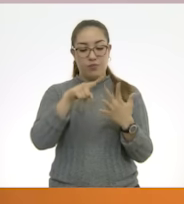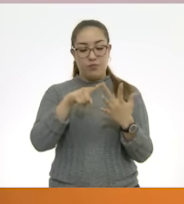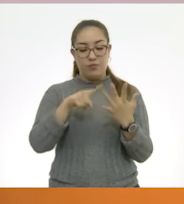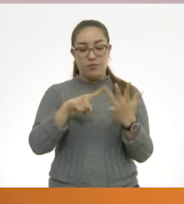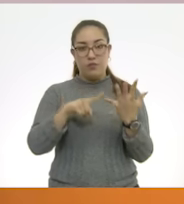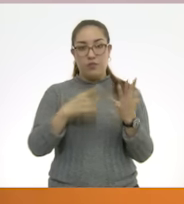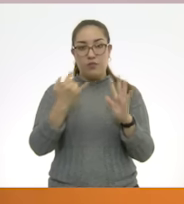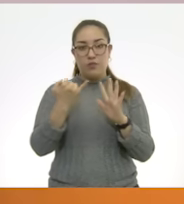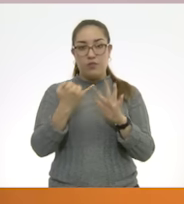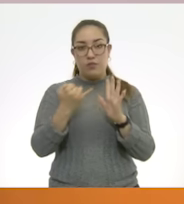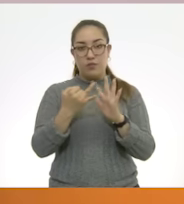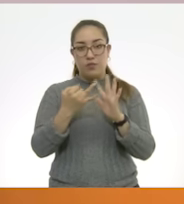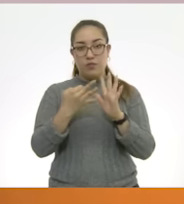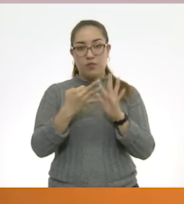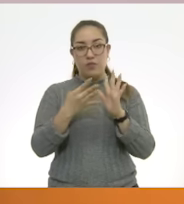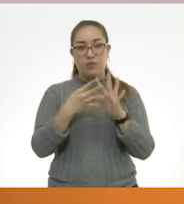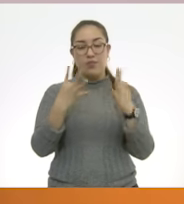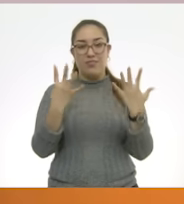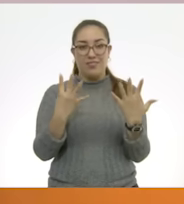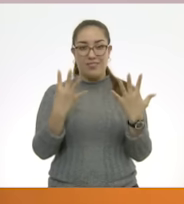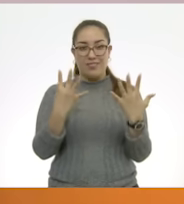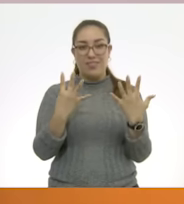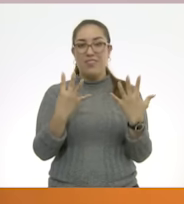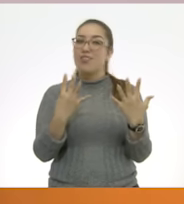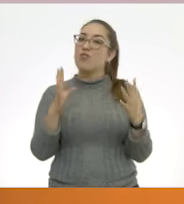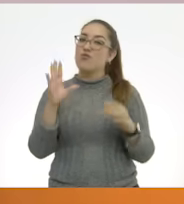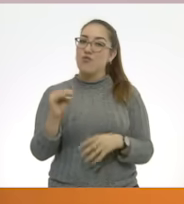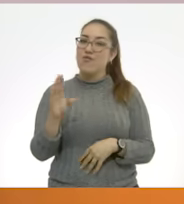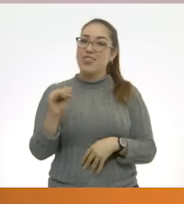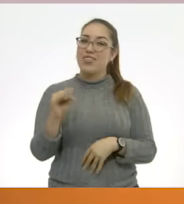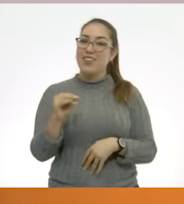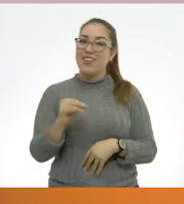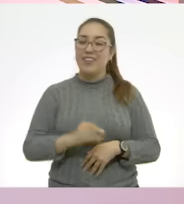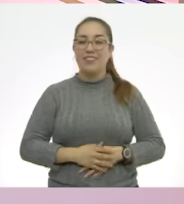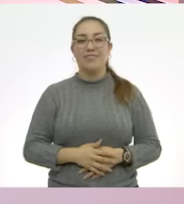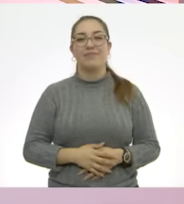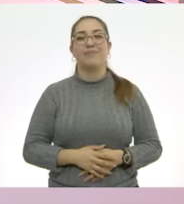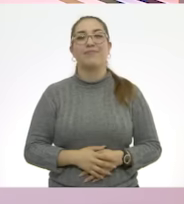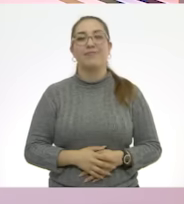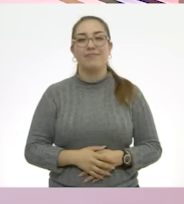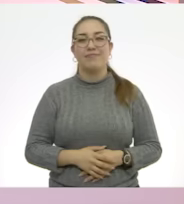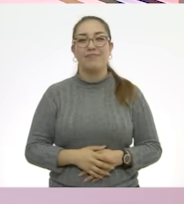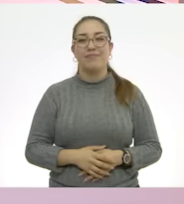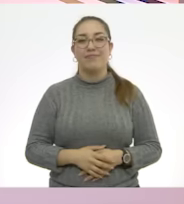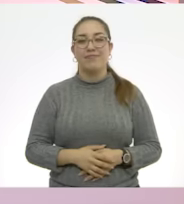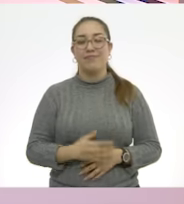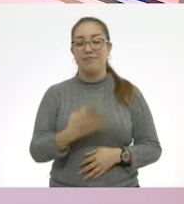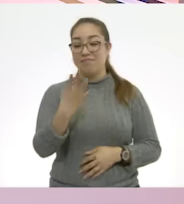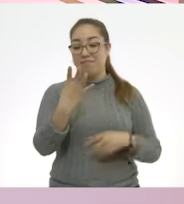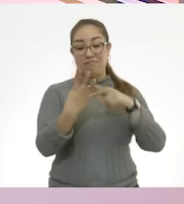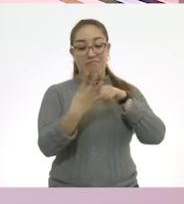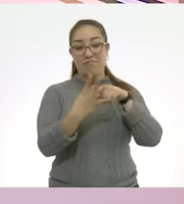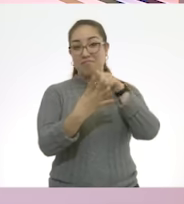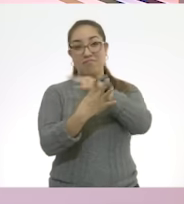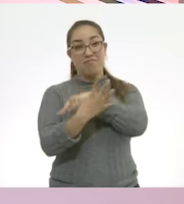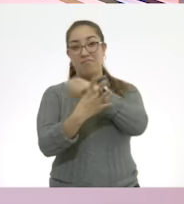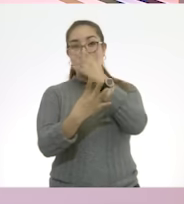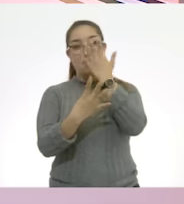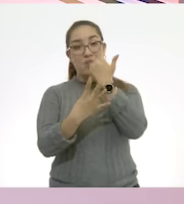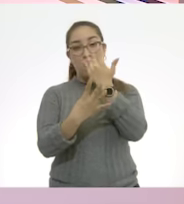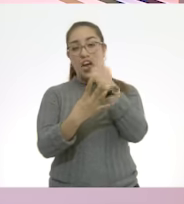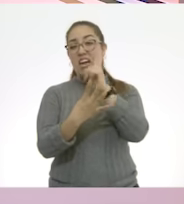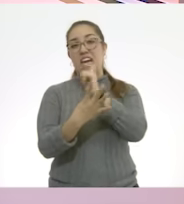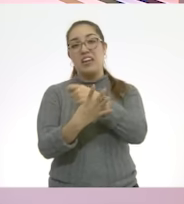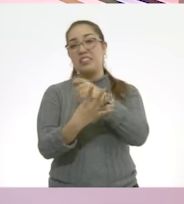5, 6, 7, 8, 9, 10. 9 por 10. 90. A la derecha no tengo ningún dedo, entonces no tengo